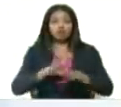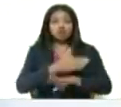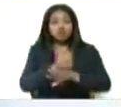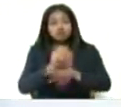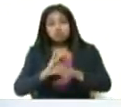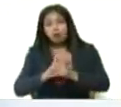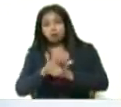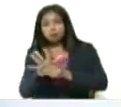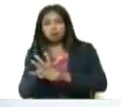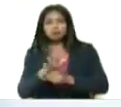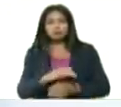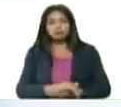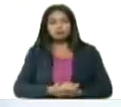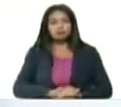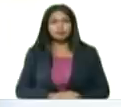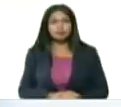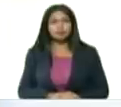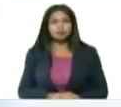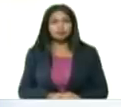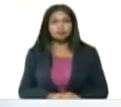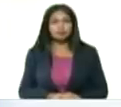esta crisis del COVID-19.